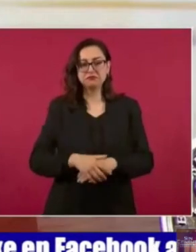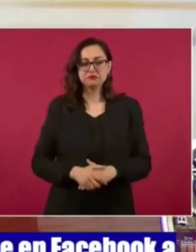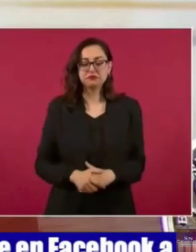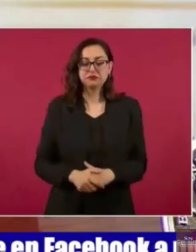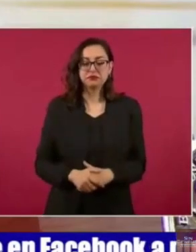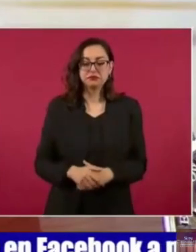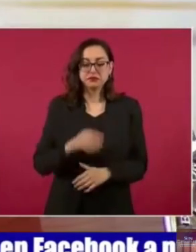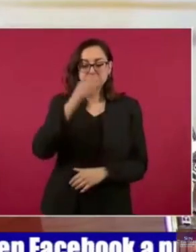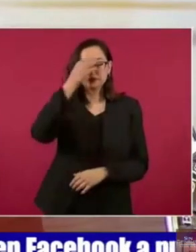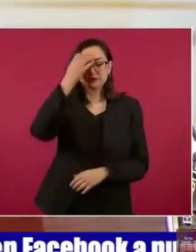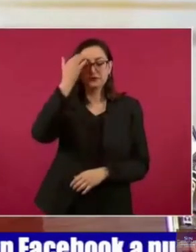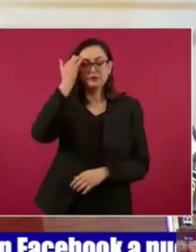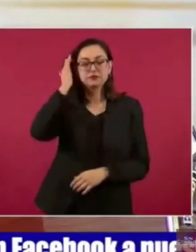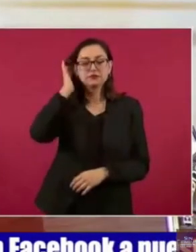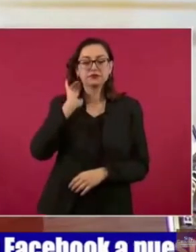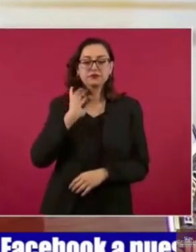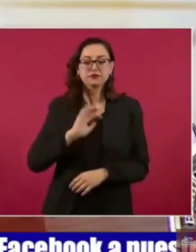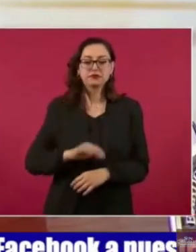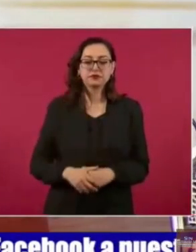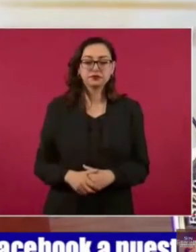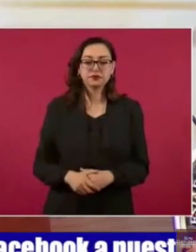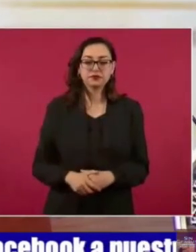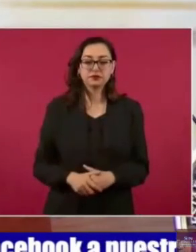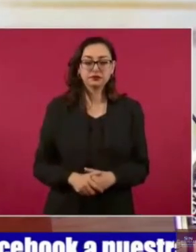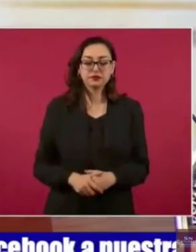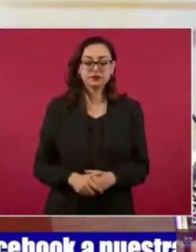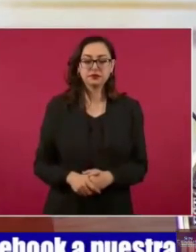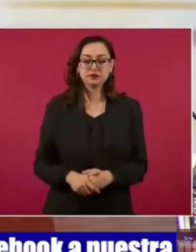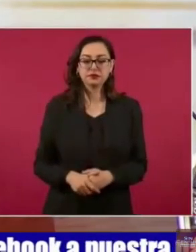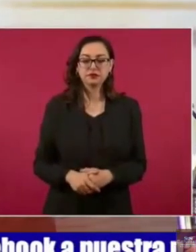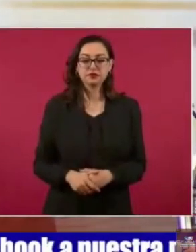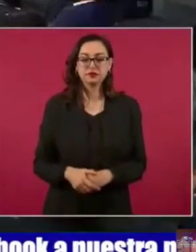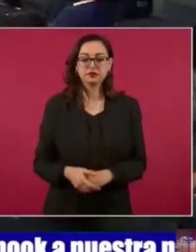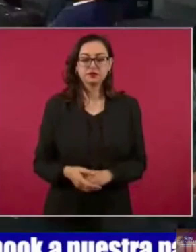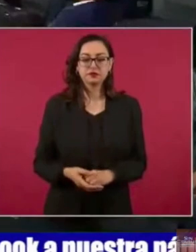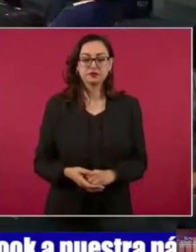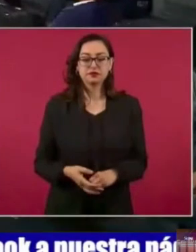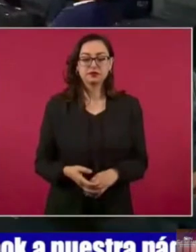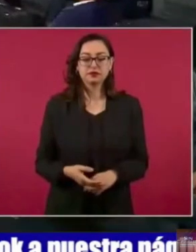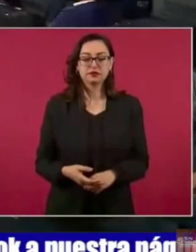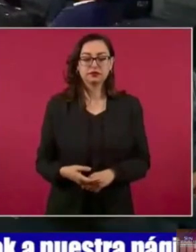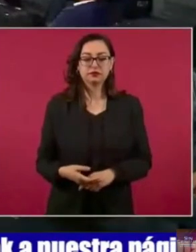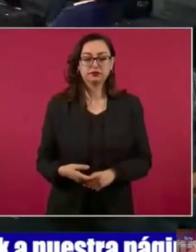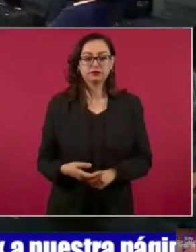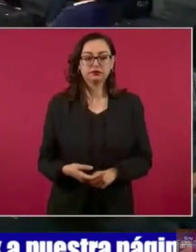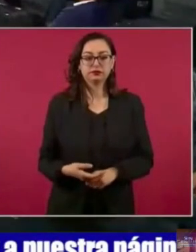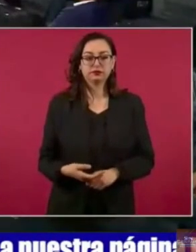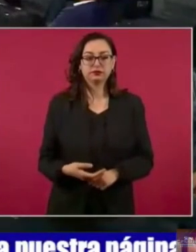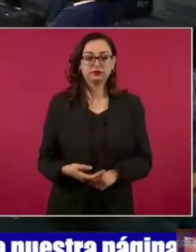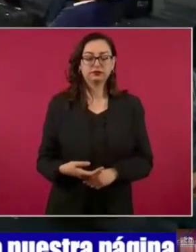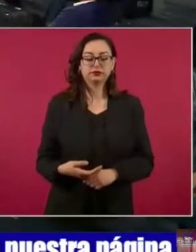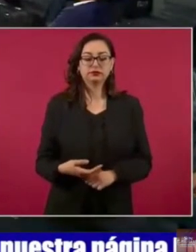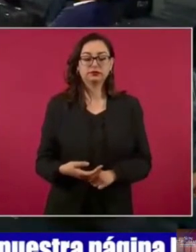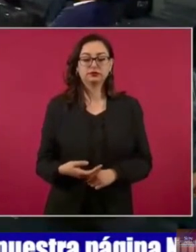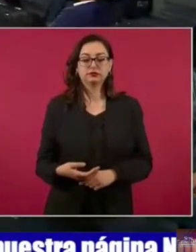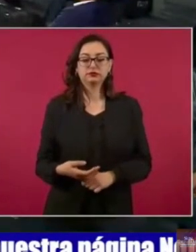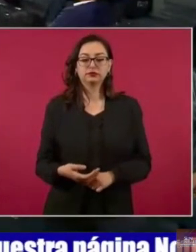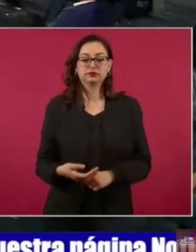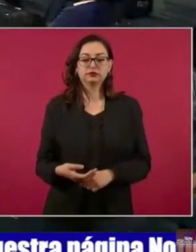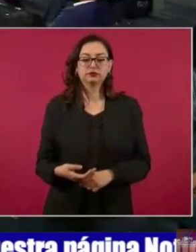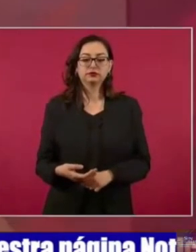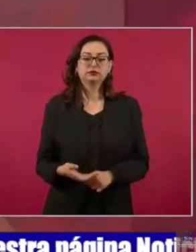que ocasionó el neoliberalismo, es lo que asegura el presidente después de señalar que le ha tocado